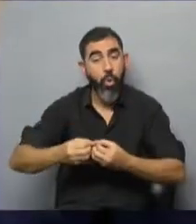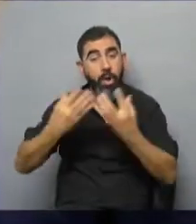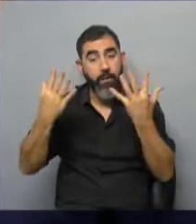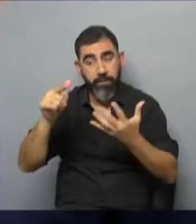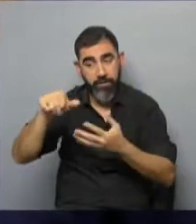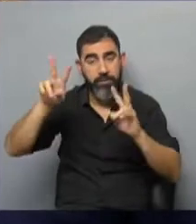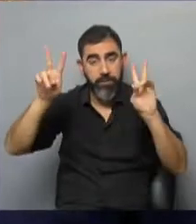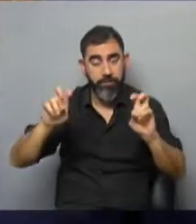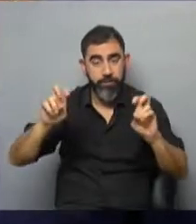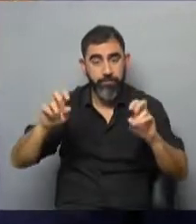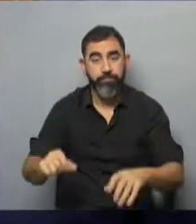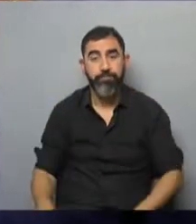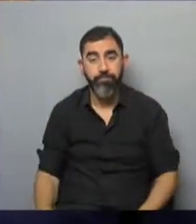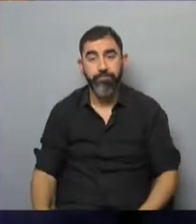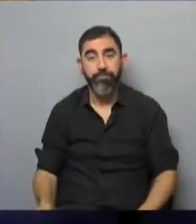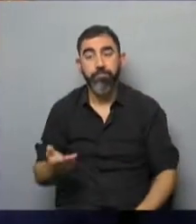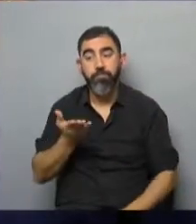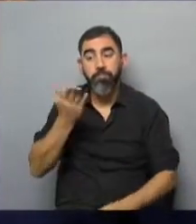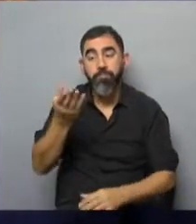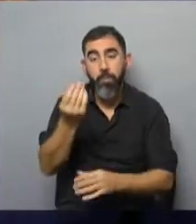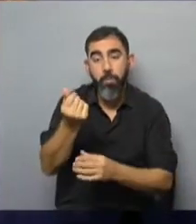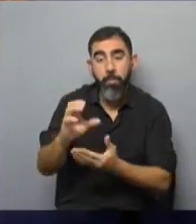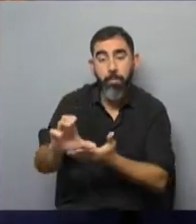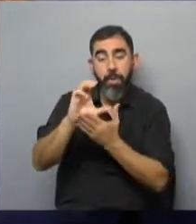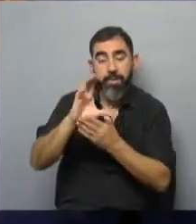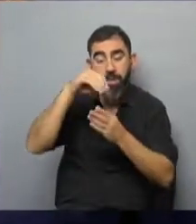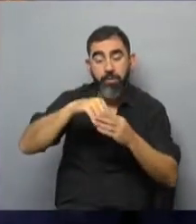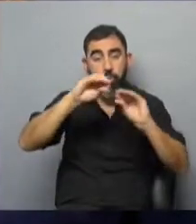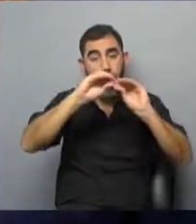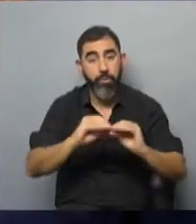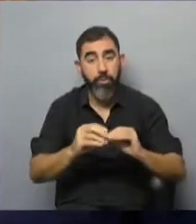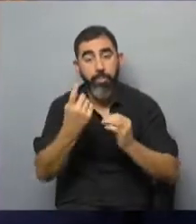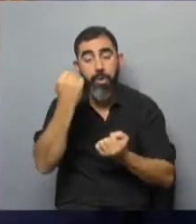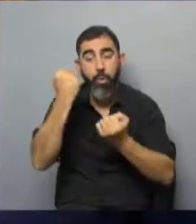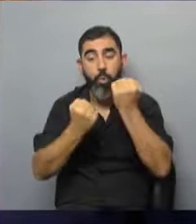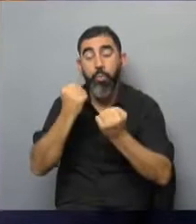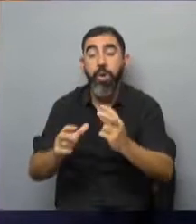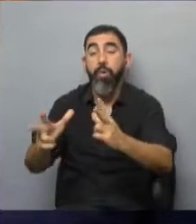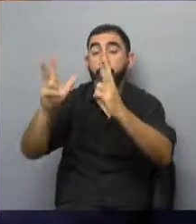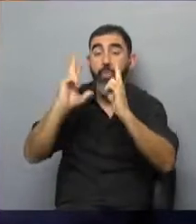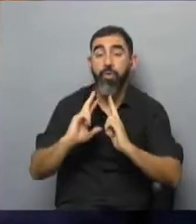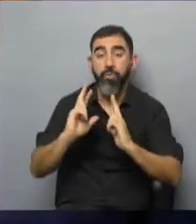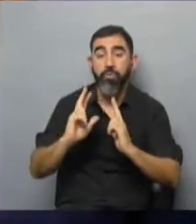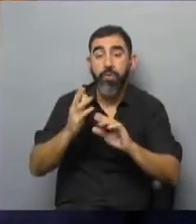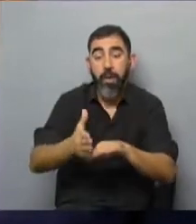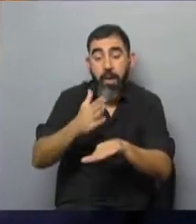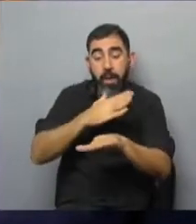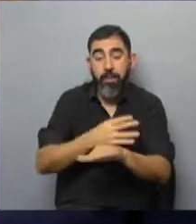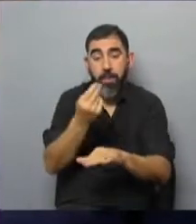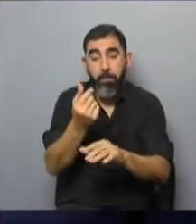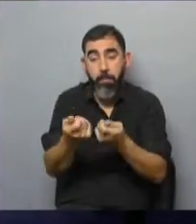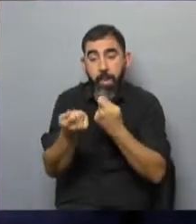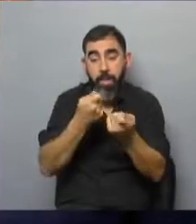sentido. Nosotros solicitamos estos recursos en la rendición de cuentas, pero Economía nos manifestó la intención de adelantarnos esos recursos